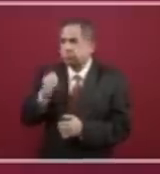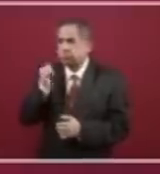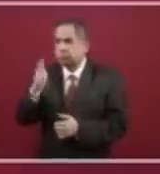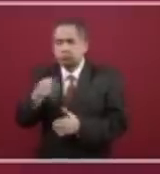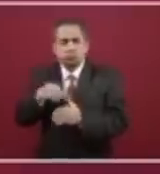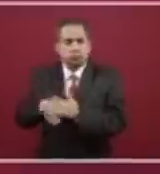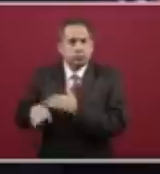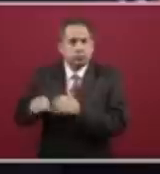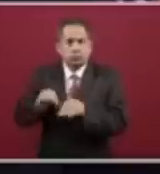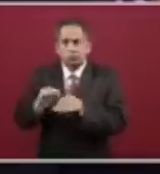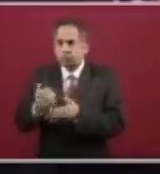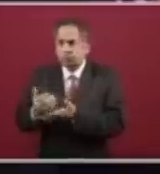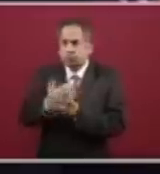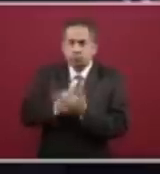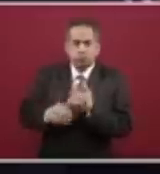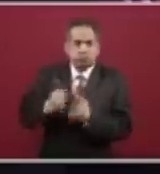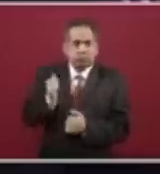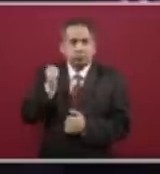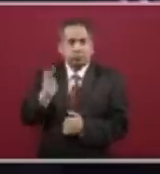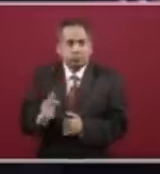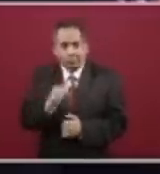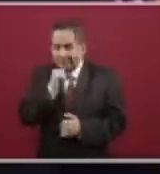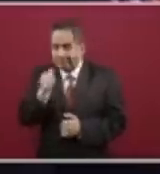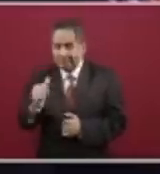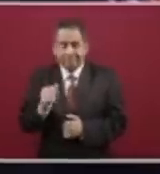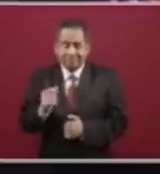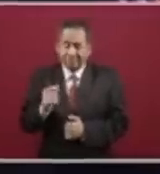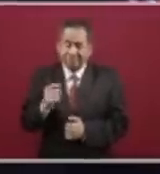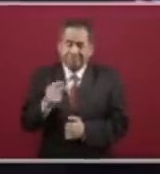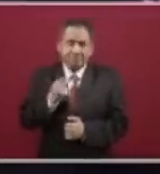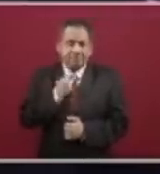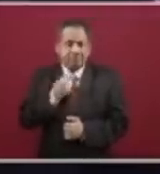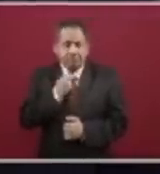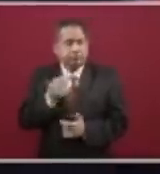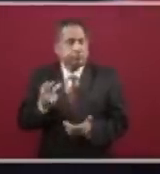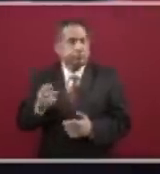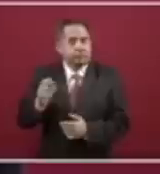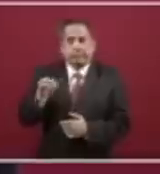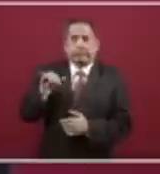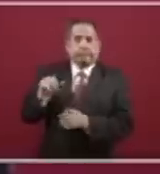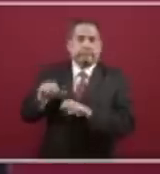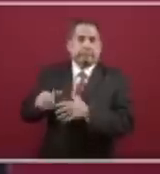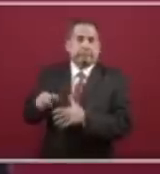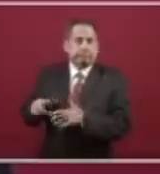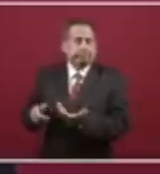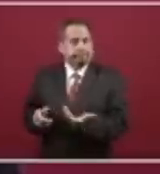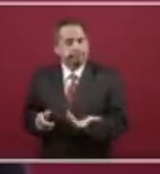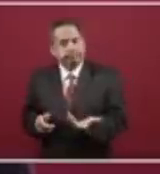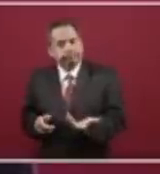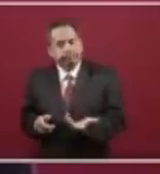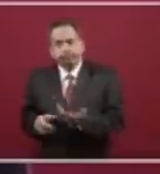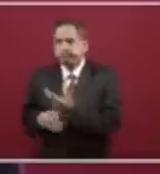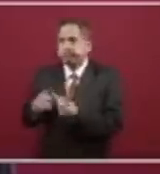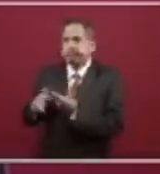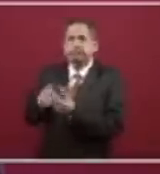tenga trabajo de empleo y también con